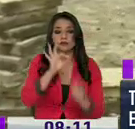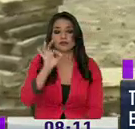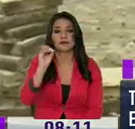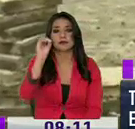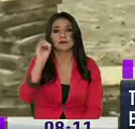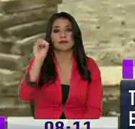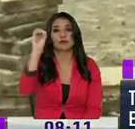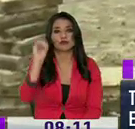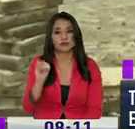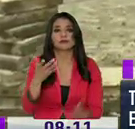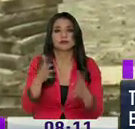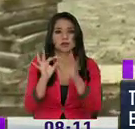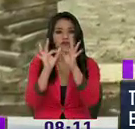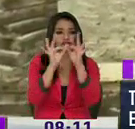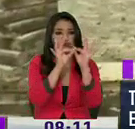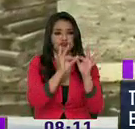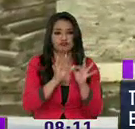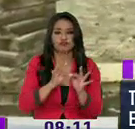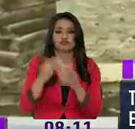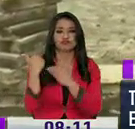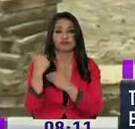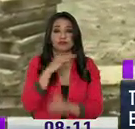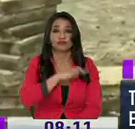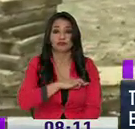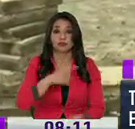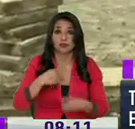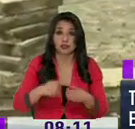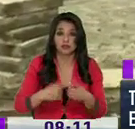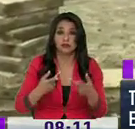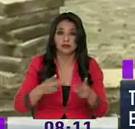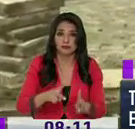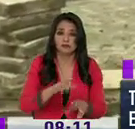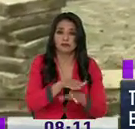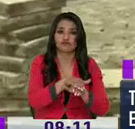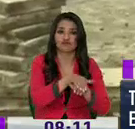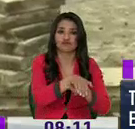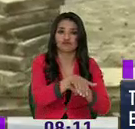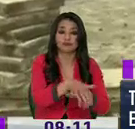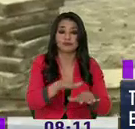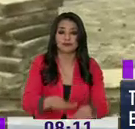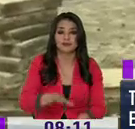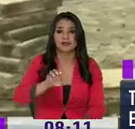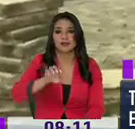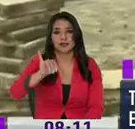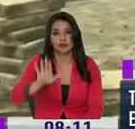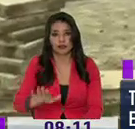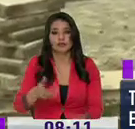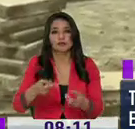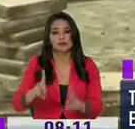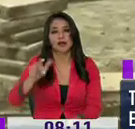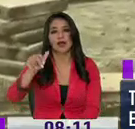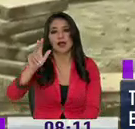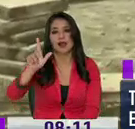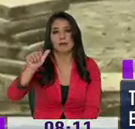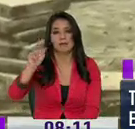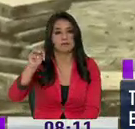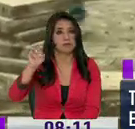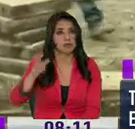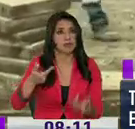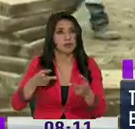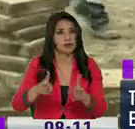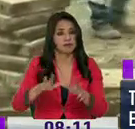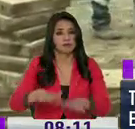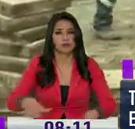ha sido recuperado por el municipio de Quito, pero no solo ese, el parque Elegido donde estamos en este momento y también varias zonas de este sector